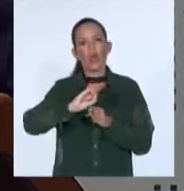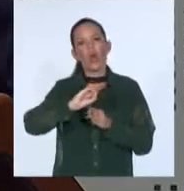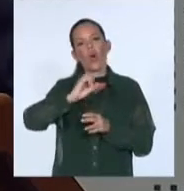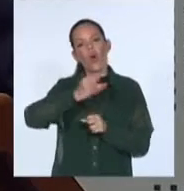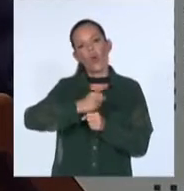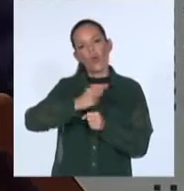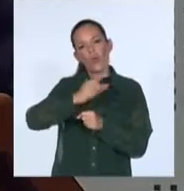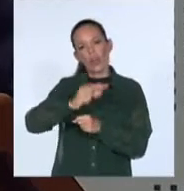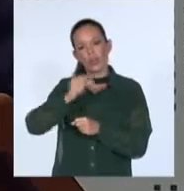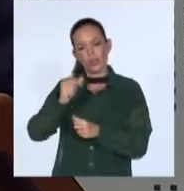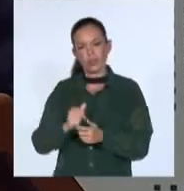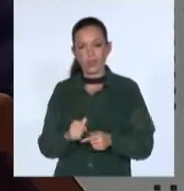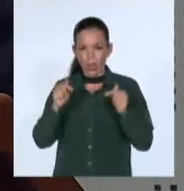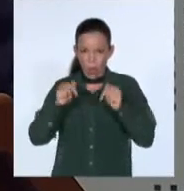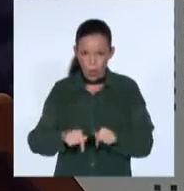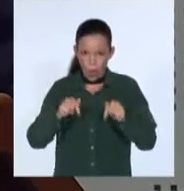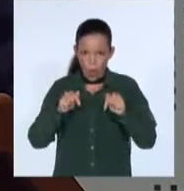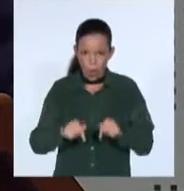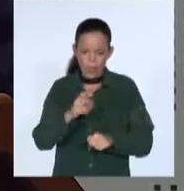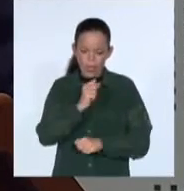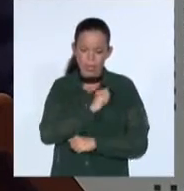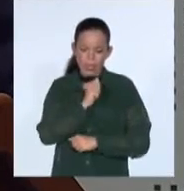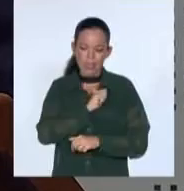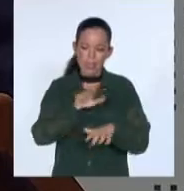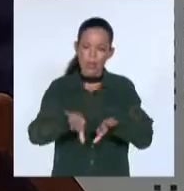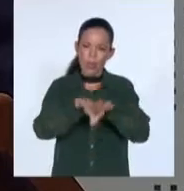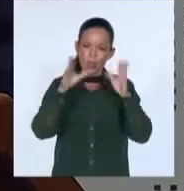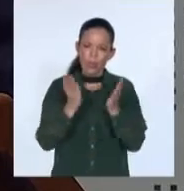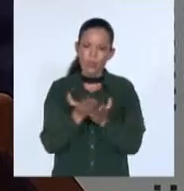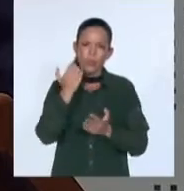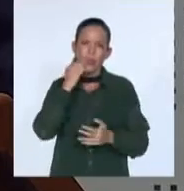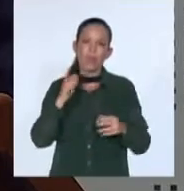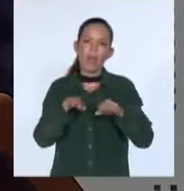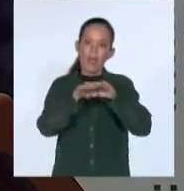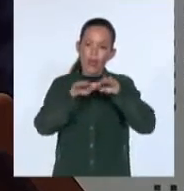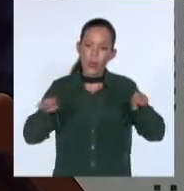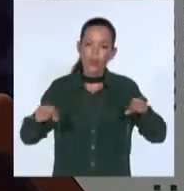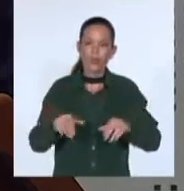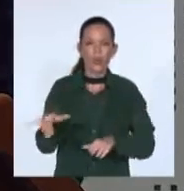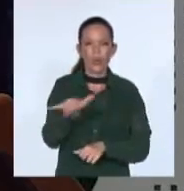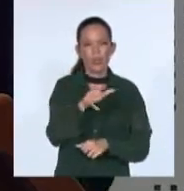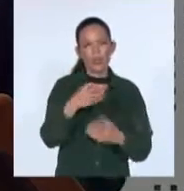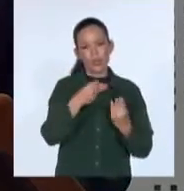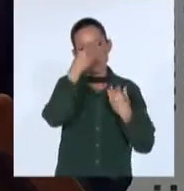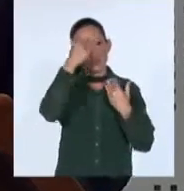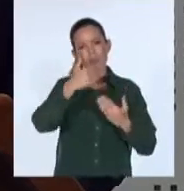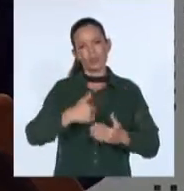sueño de un mundo más justo y más igualitario. Muchas gracias.